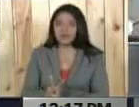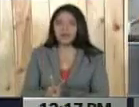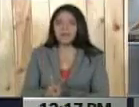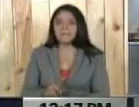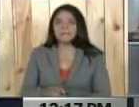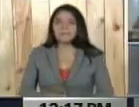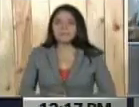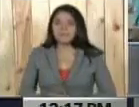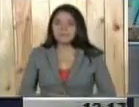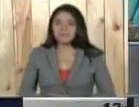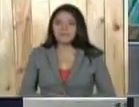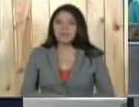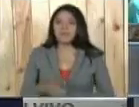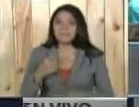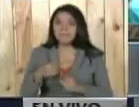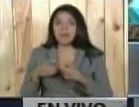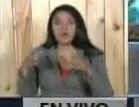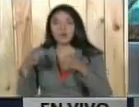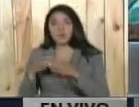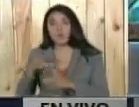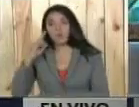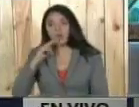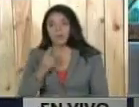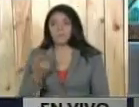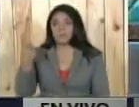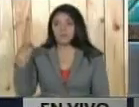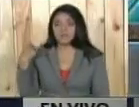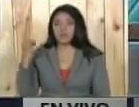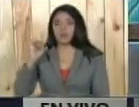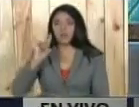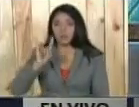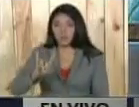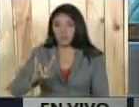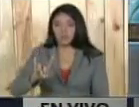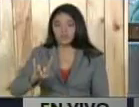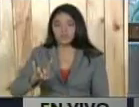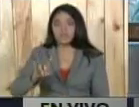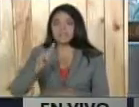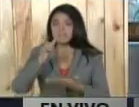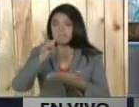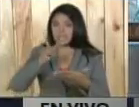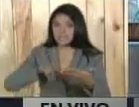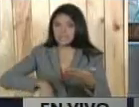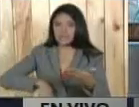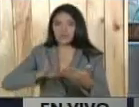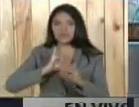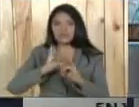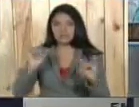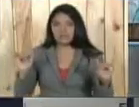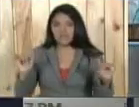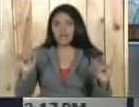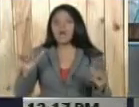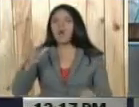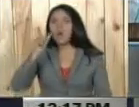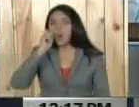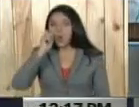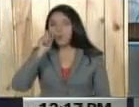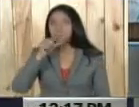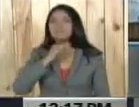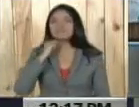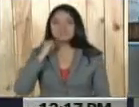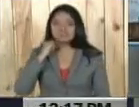fuerzas bolivarianas y revolucionarias el pasado lunes, y leído por el enviado de su santidad el Papa